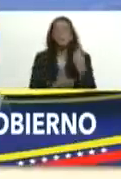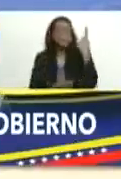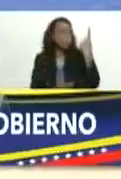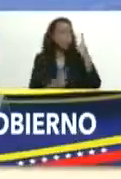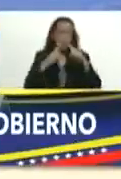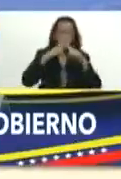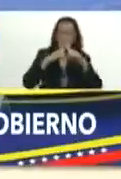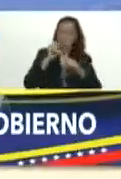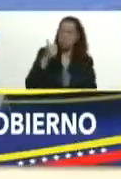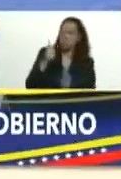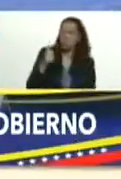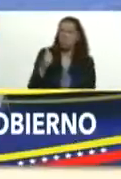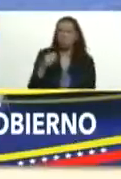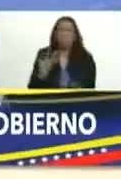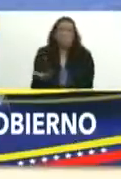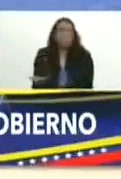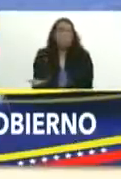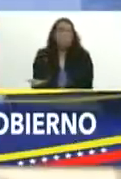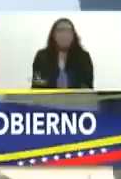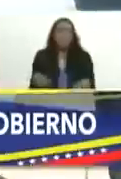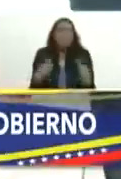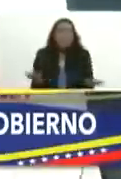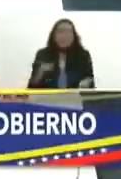1x10, 1x10, 1x10.